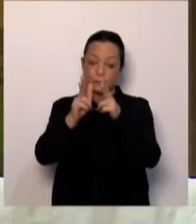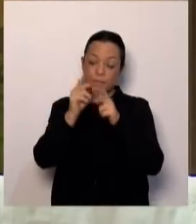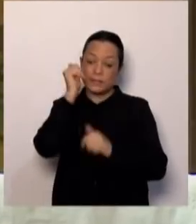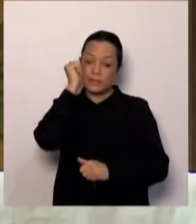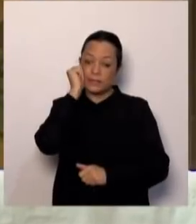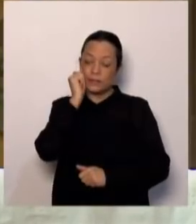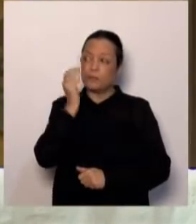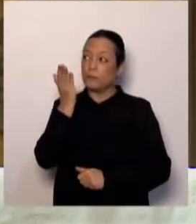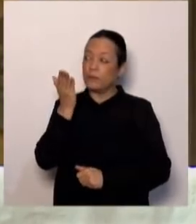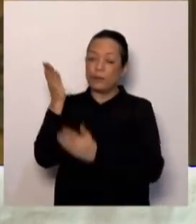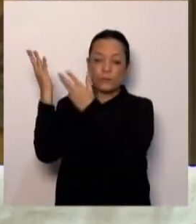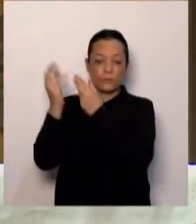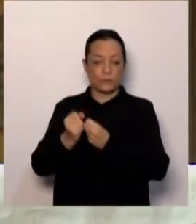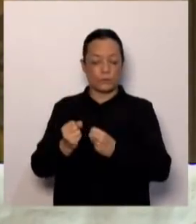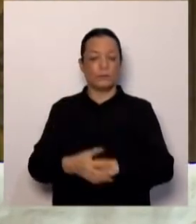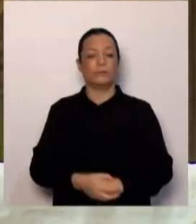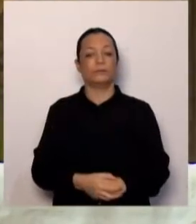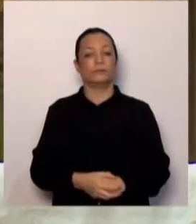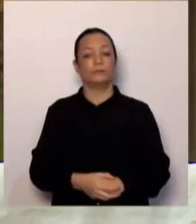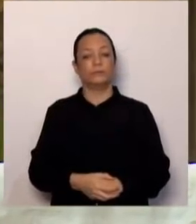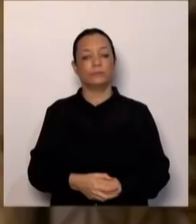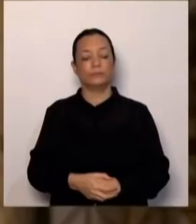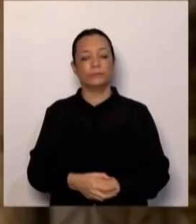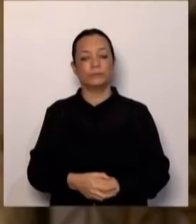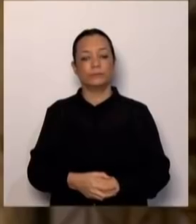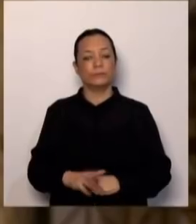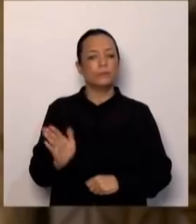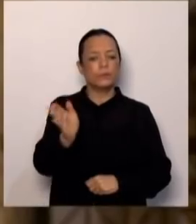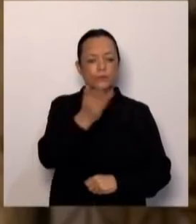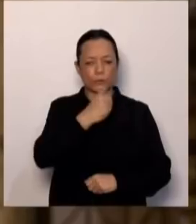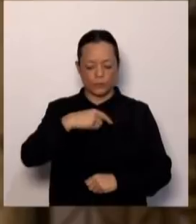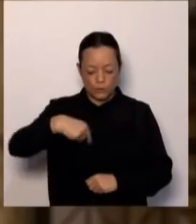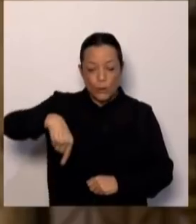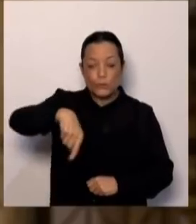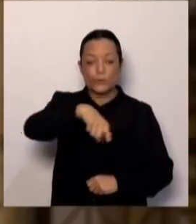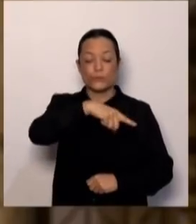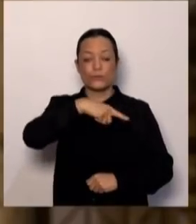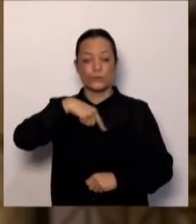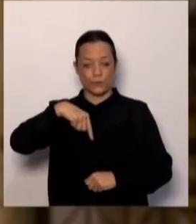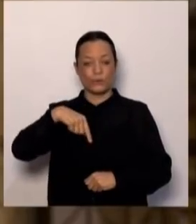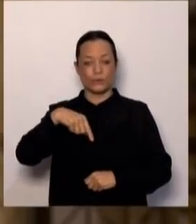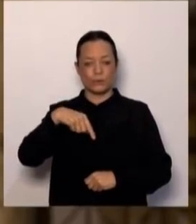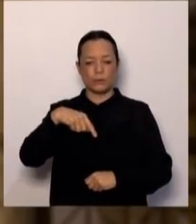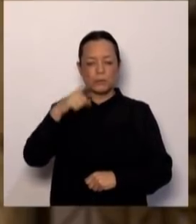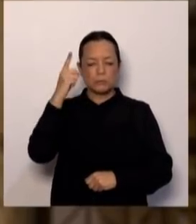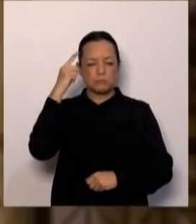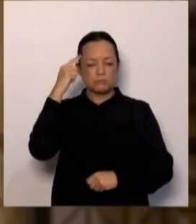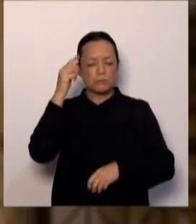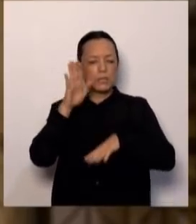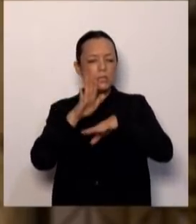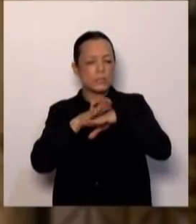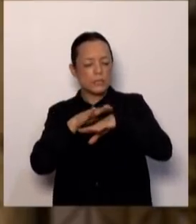Señor, atiende nuestras súplicas. Por todos nosotros, para que en forma consciente y